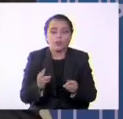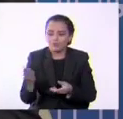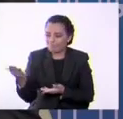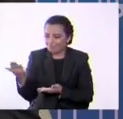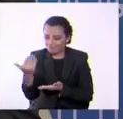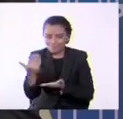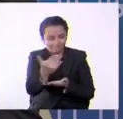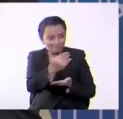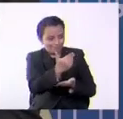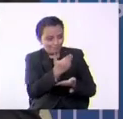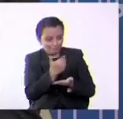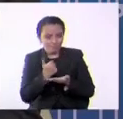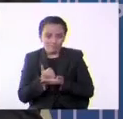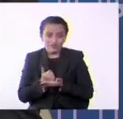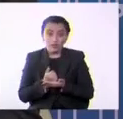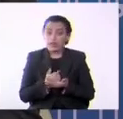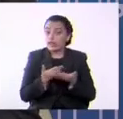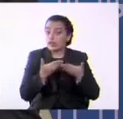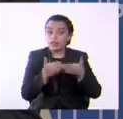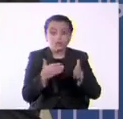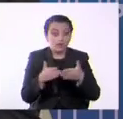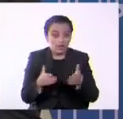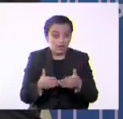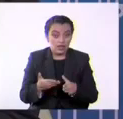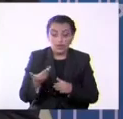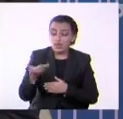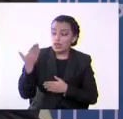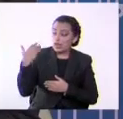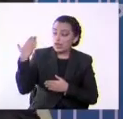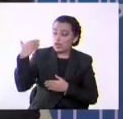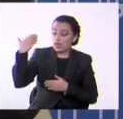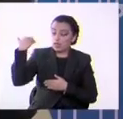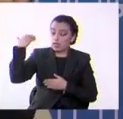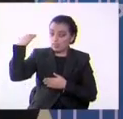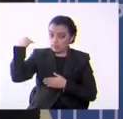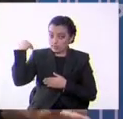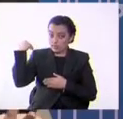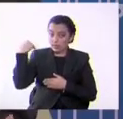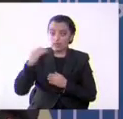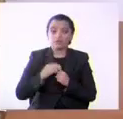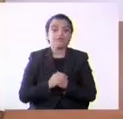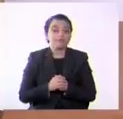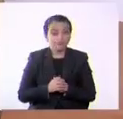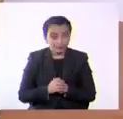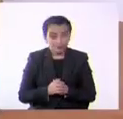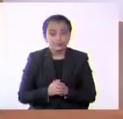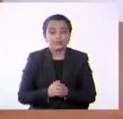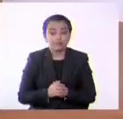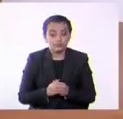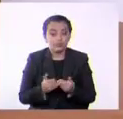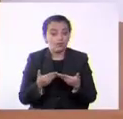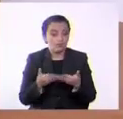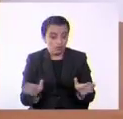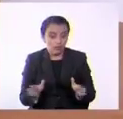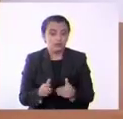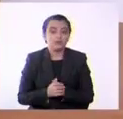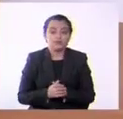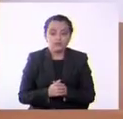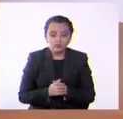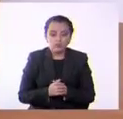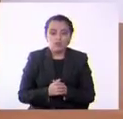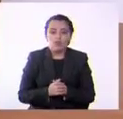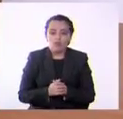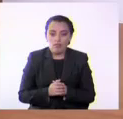han variado si lo comparamos con los años anteriores, con las décadas anteriores y con los siglos anteriores. Totalmente, va avanzando,